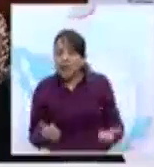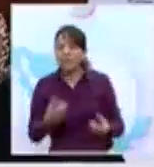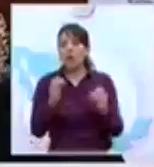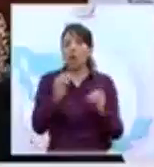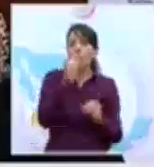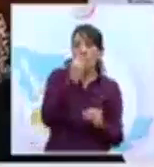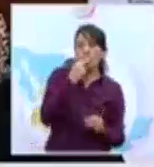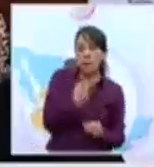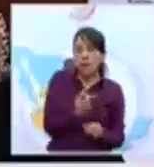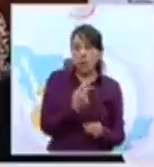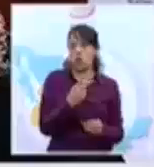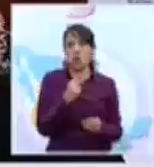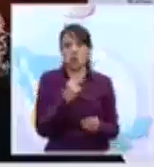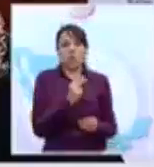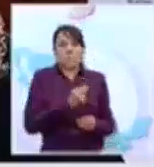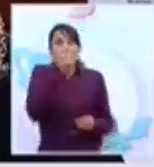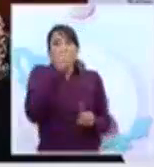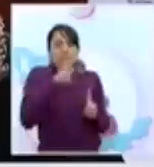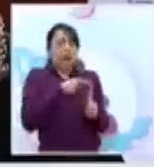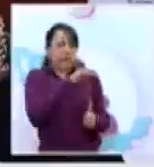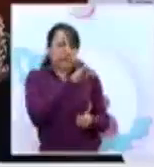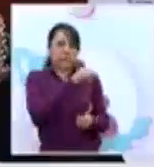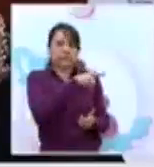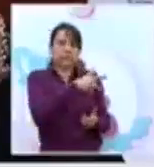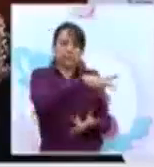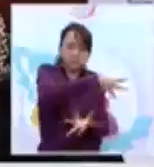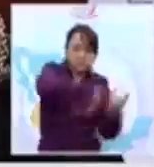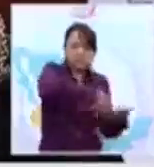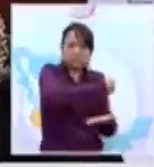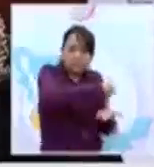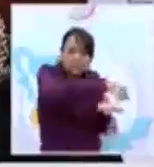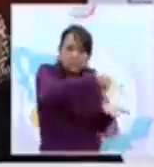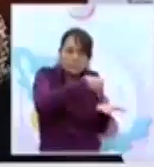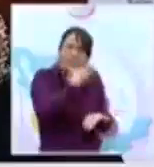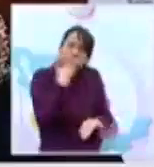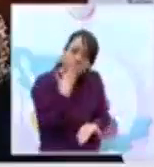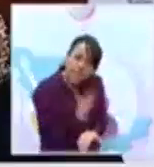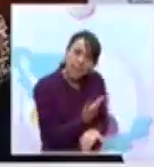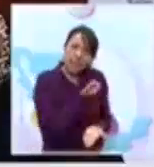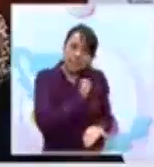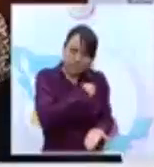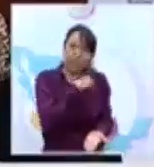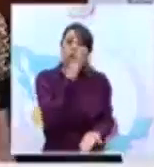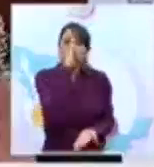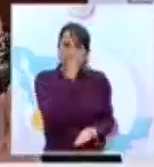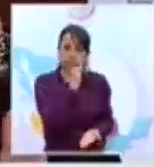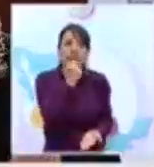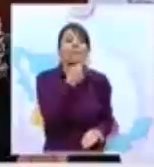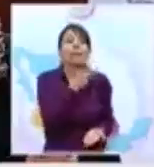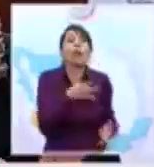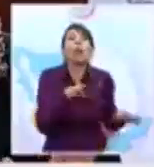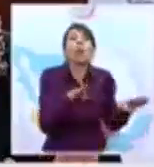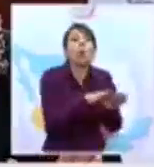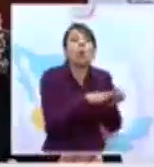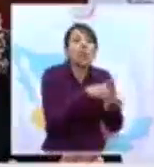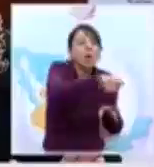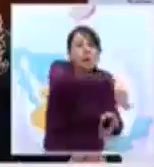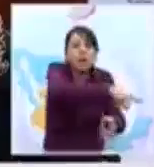cómo llega a esos productores y cómo seleccionan esos consumidores, ¿no?